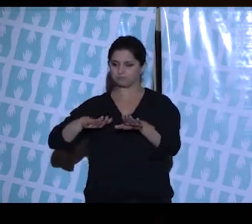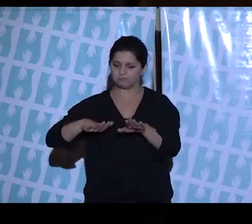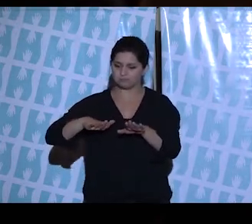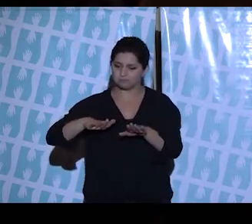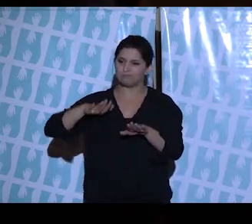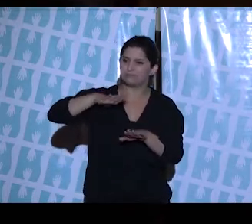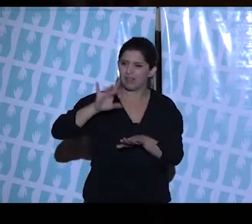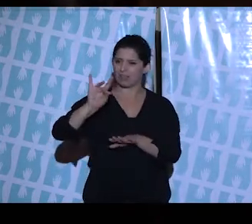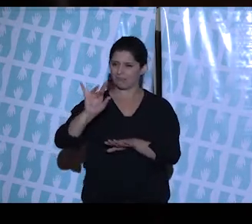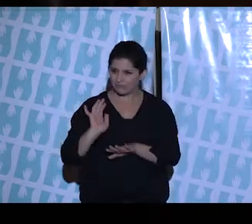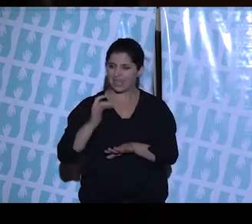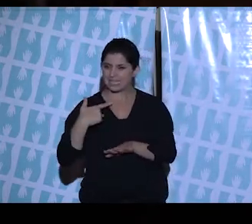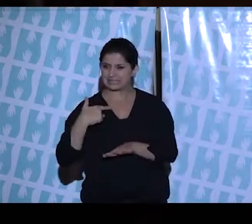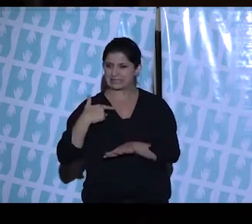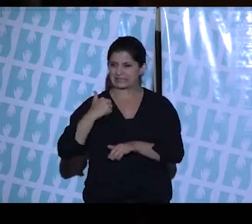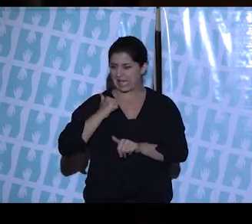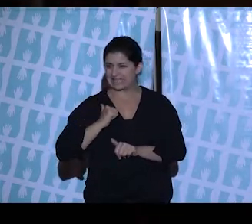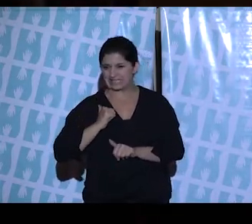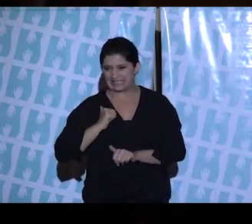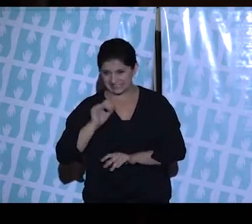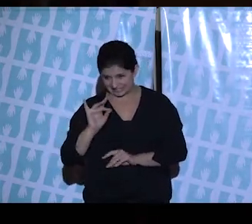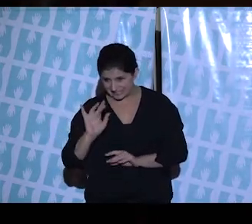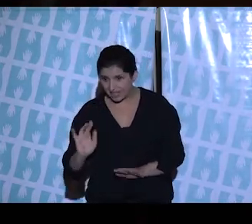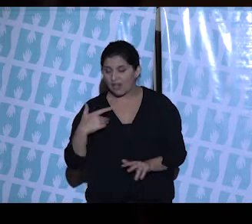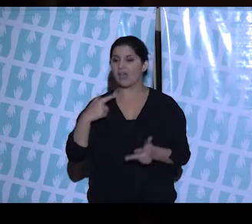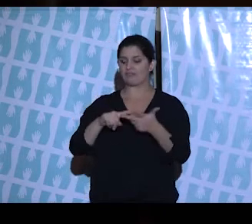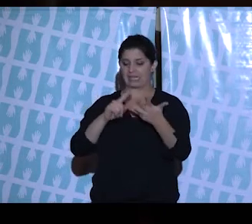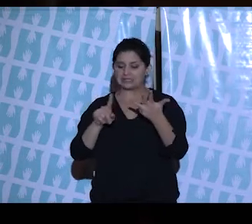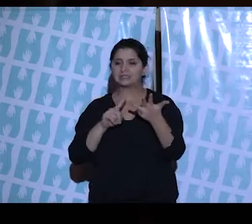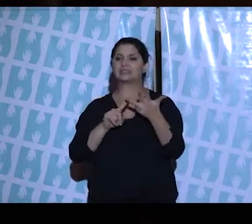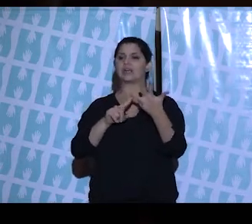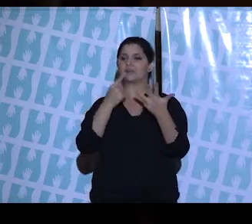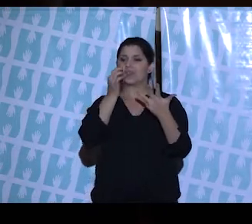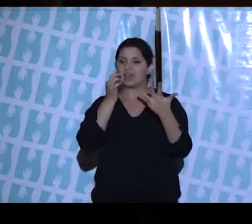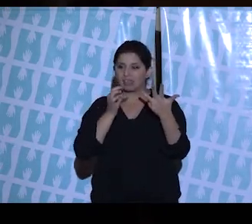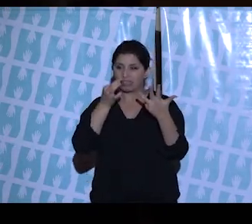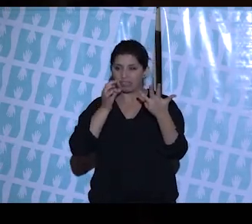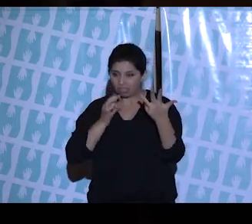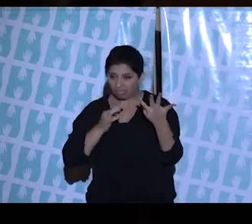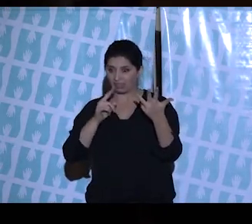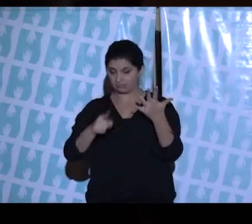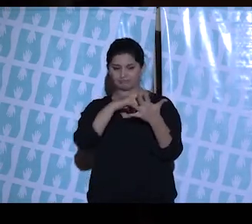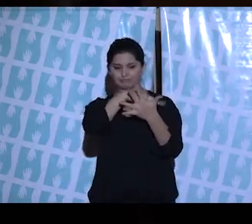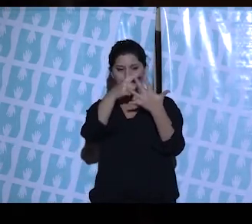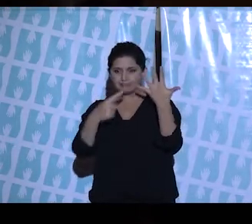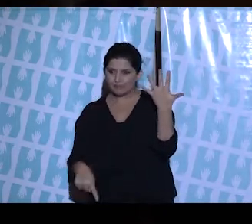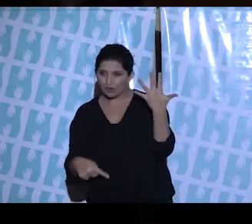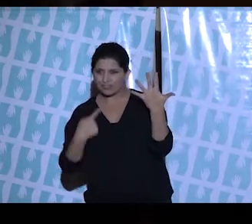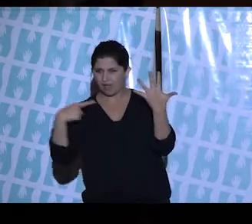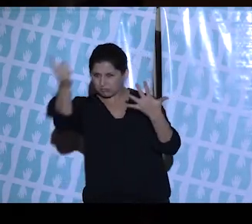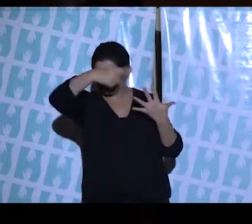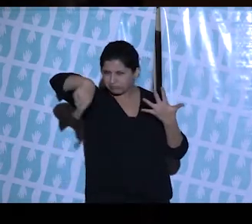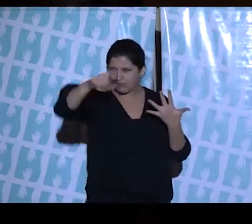la constipación, la salida de saliva de la boca, prácticamente todas las manifestaciones que